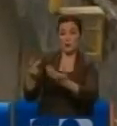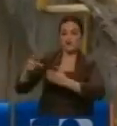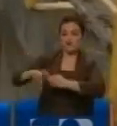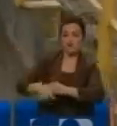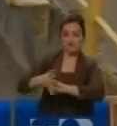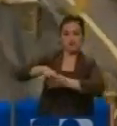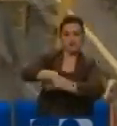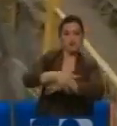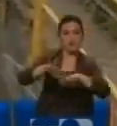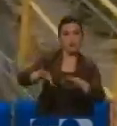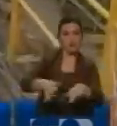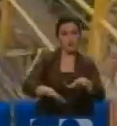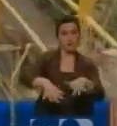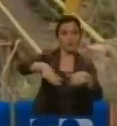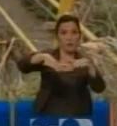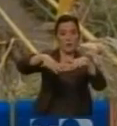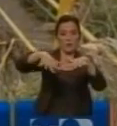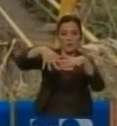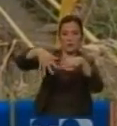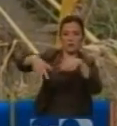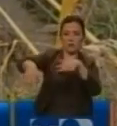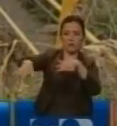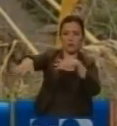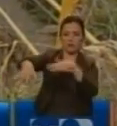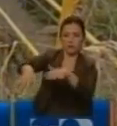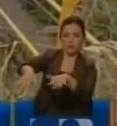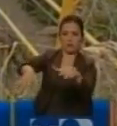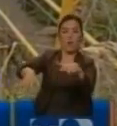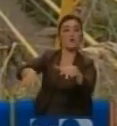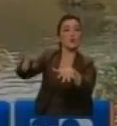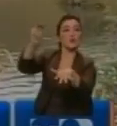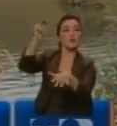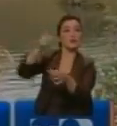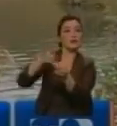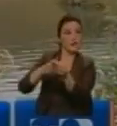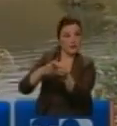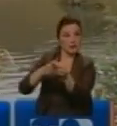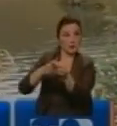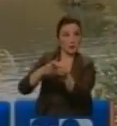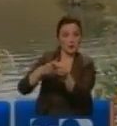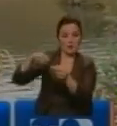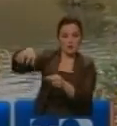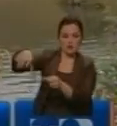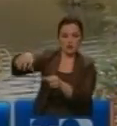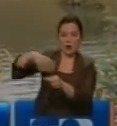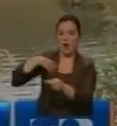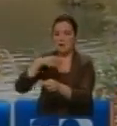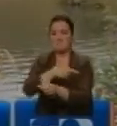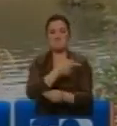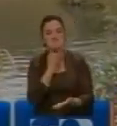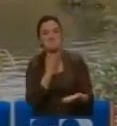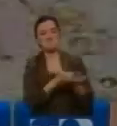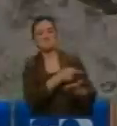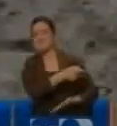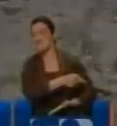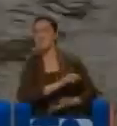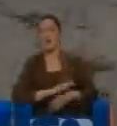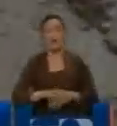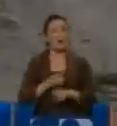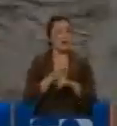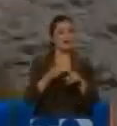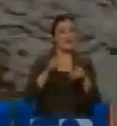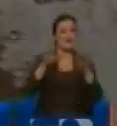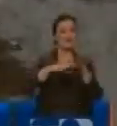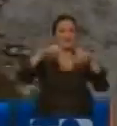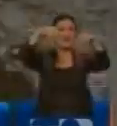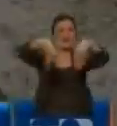de Bellavista, desde donde se distribuye agua potable para todo el norte de Quito. Debido a la falta de lluvias en la presente temporada, su